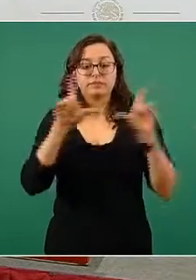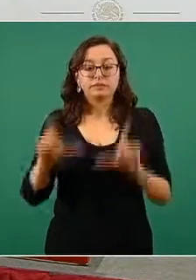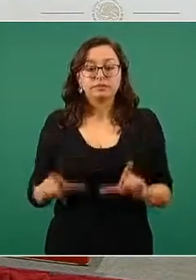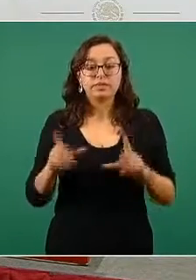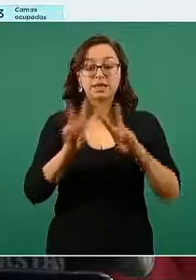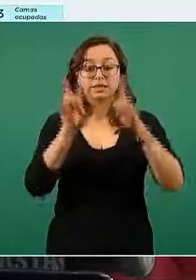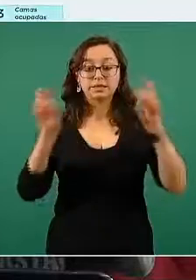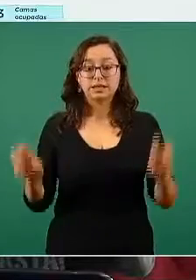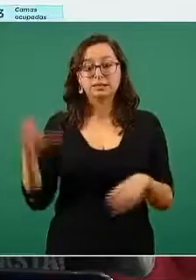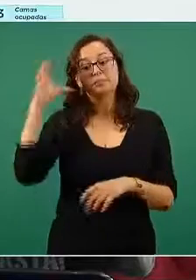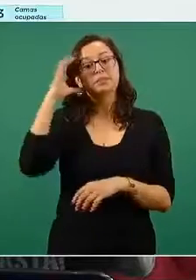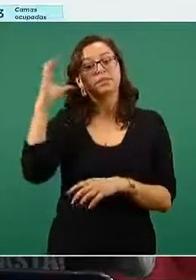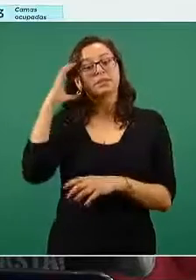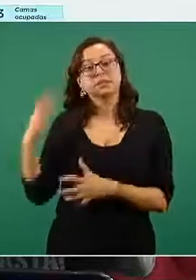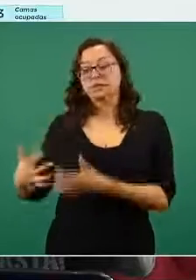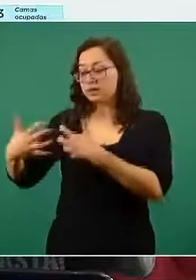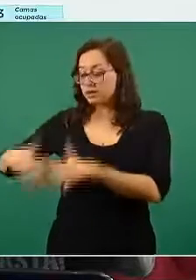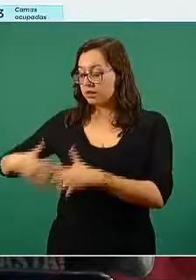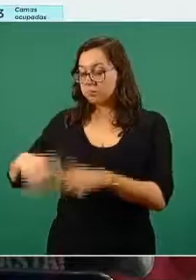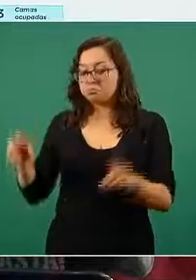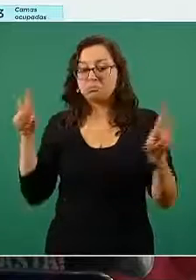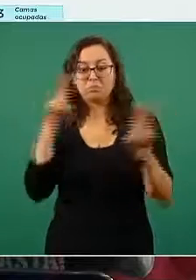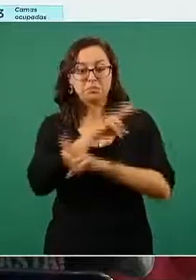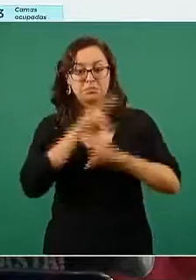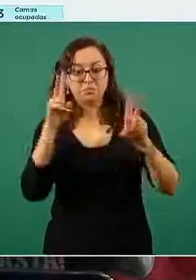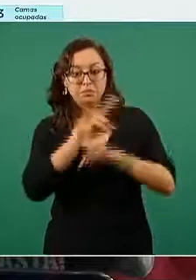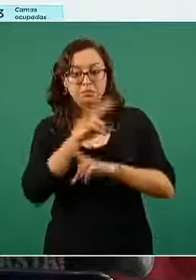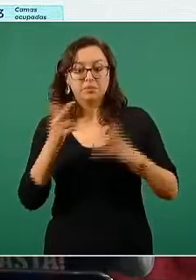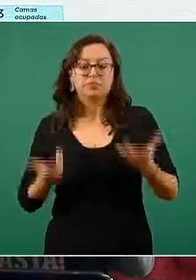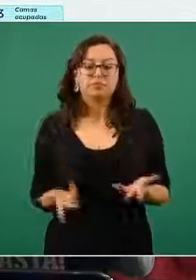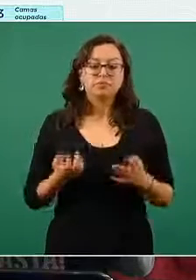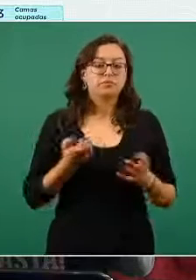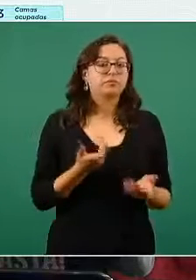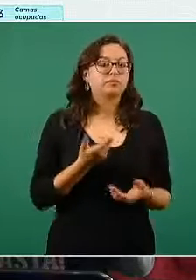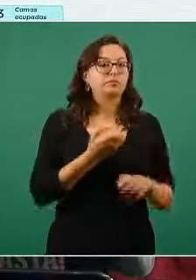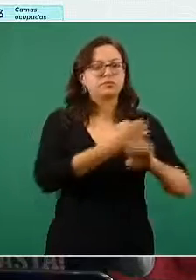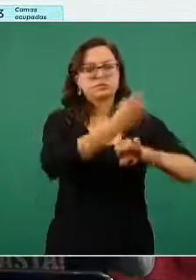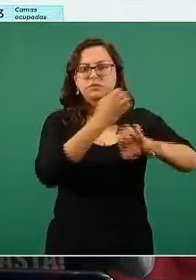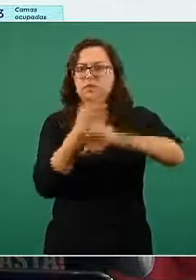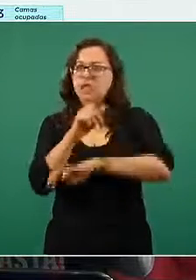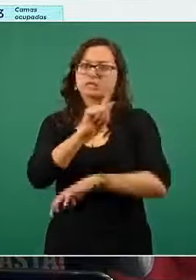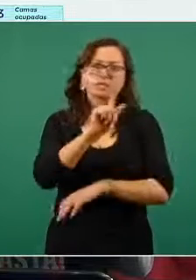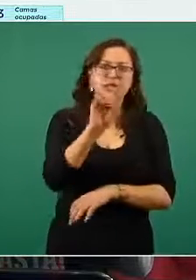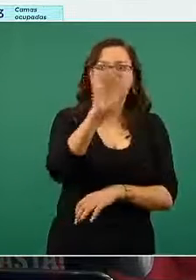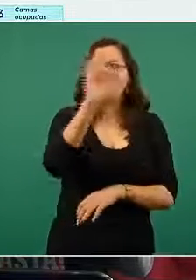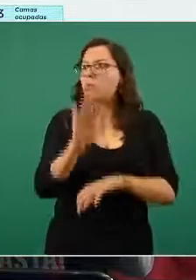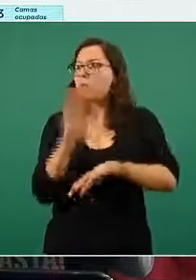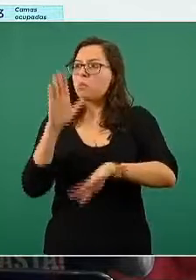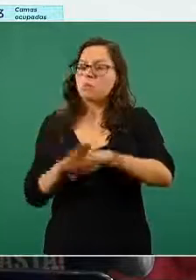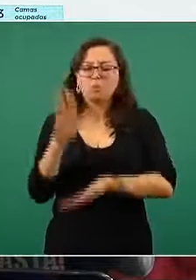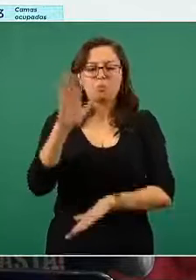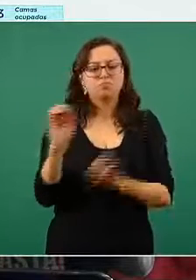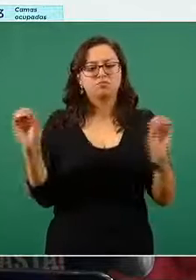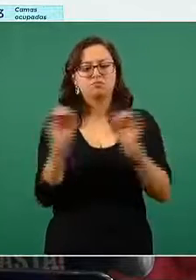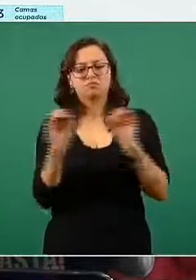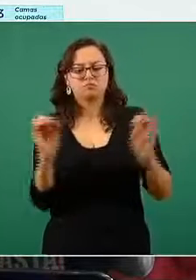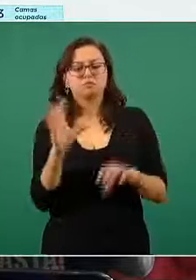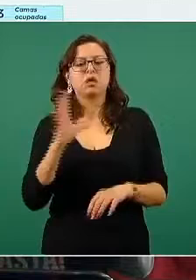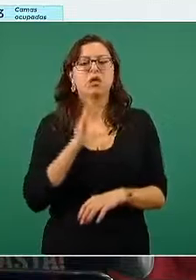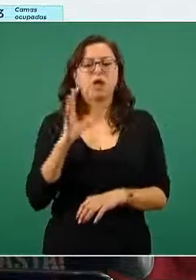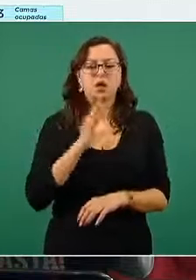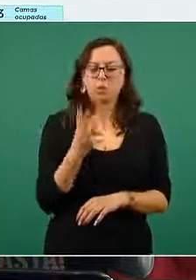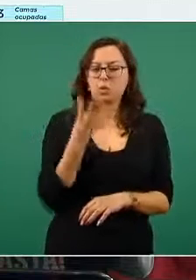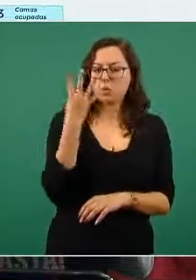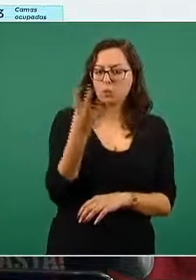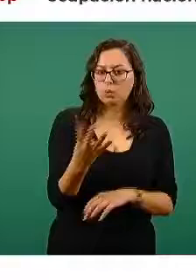camas con ventilador, continuamos sin ninguna entidad que tenga más del 70%. Tenemos 4 entidades que no han